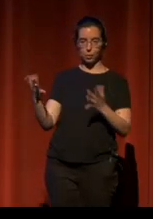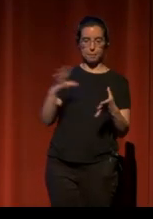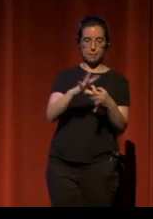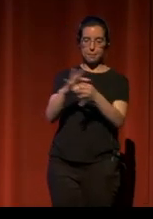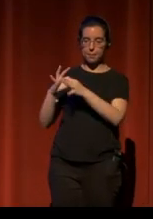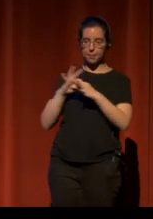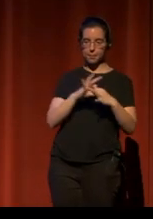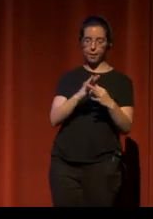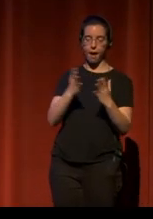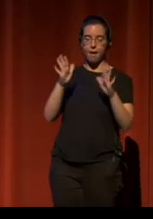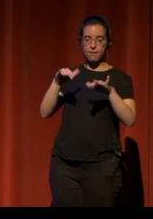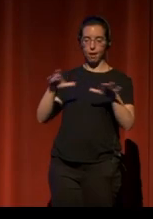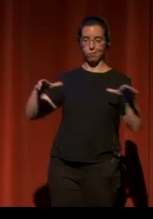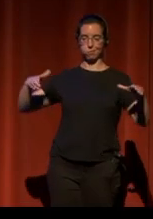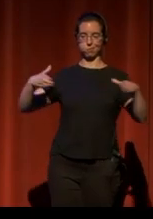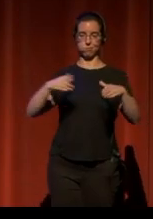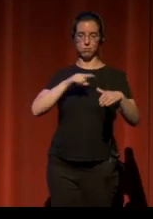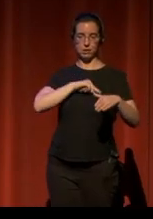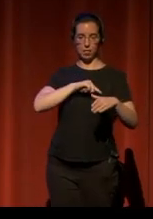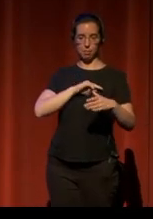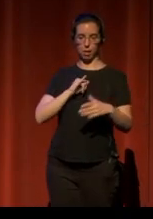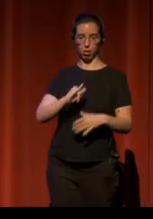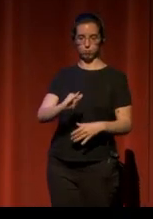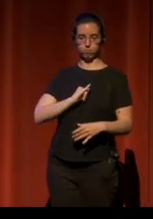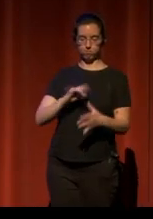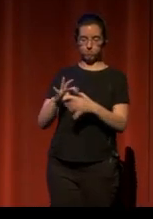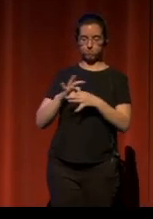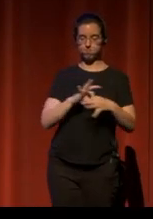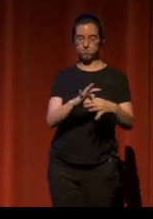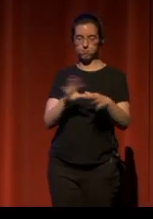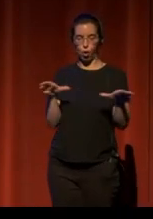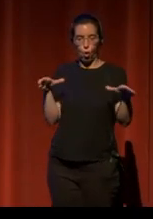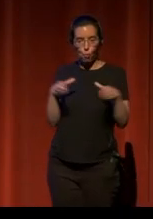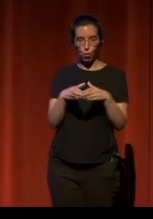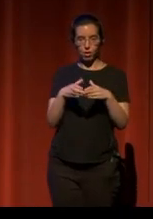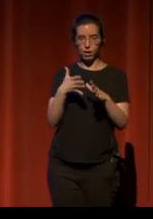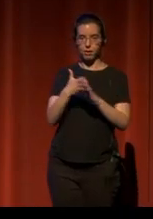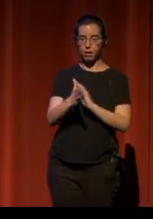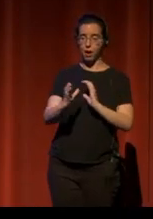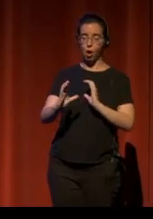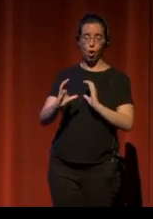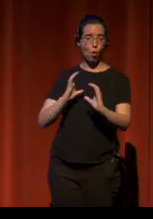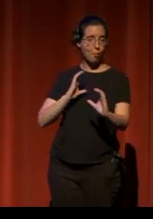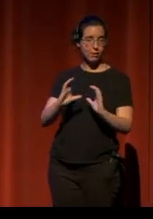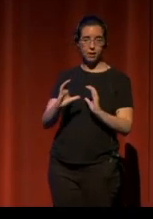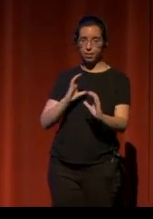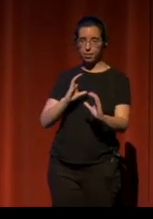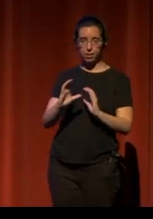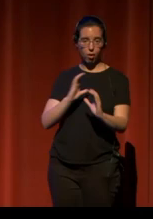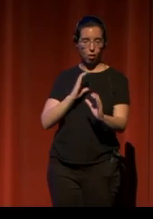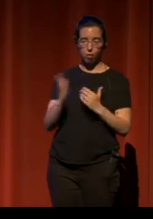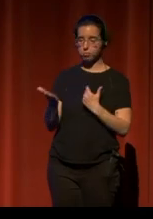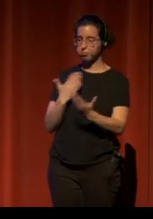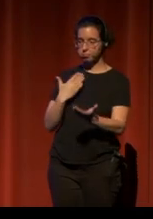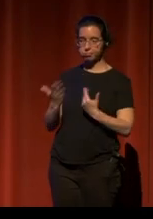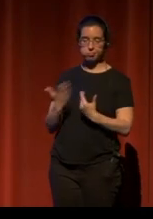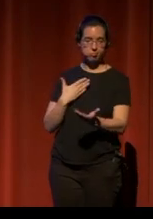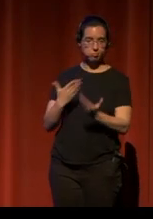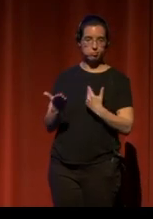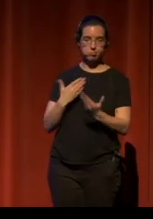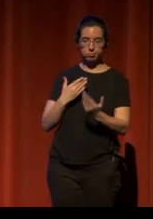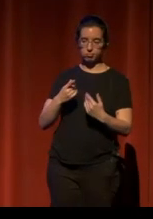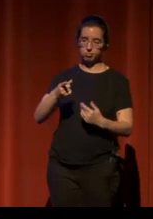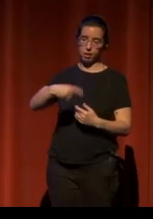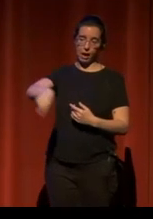de sentimiento de comunidad no los ecosistemas son conversaciones en todo caso bla bla bla entre nosotros y